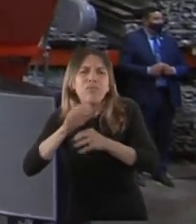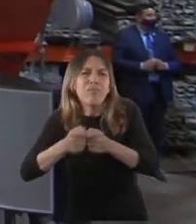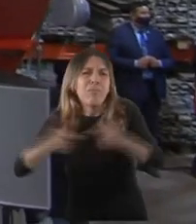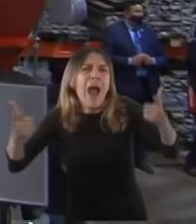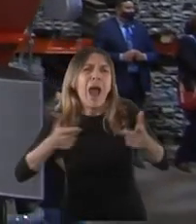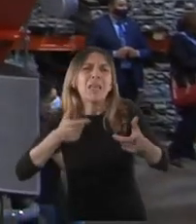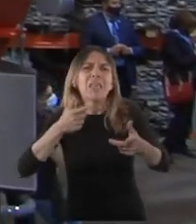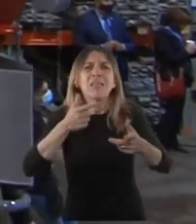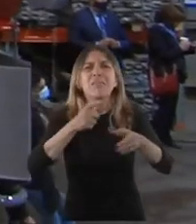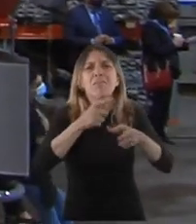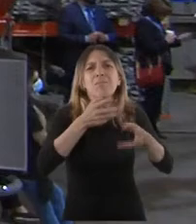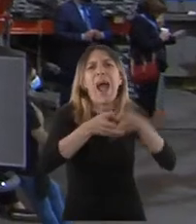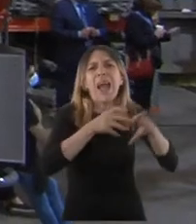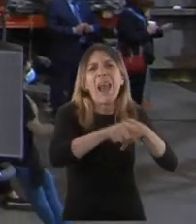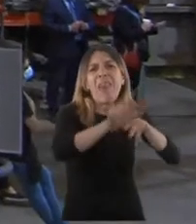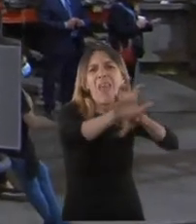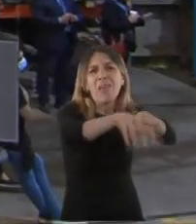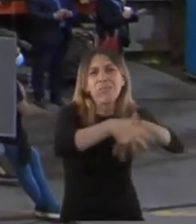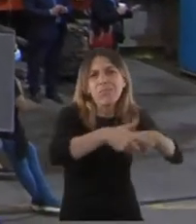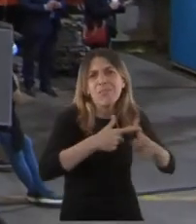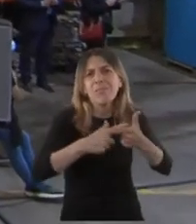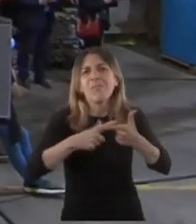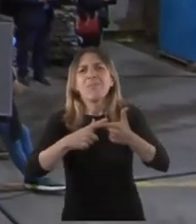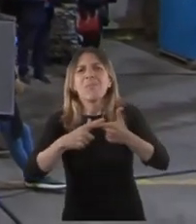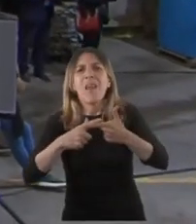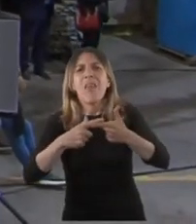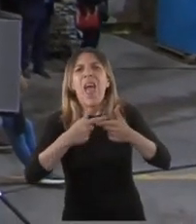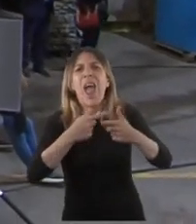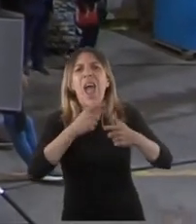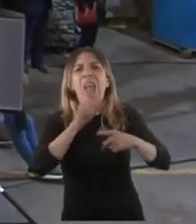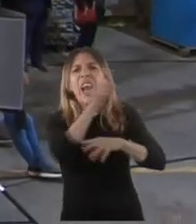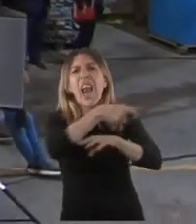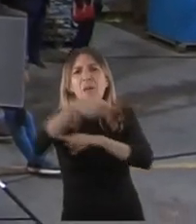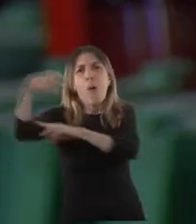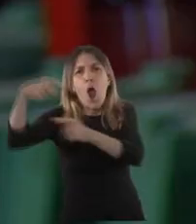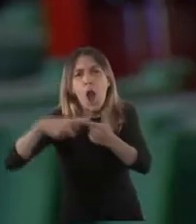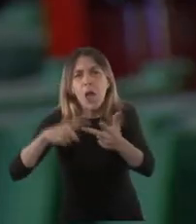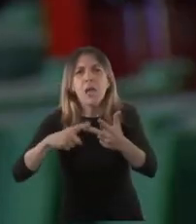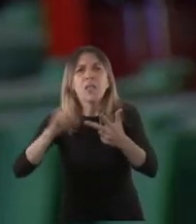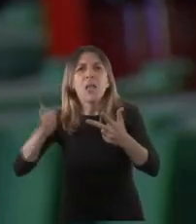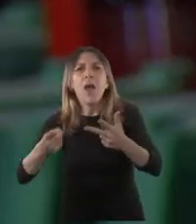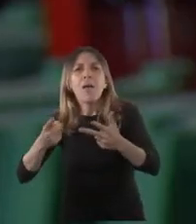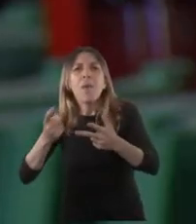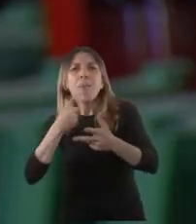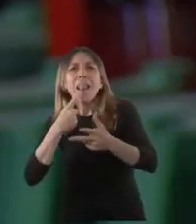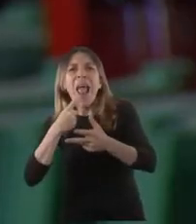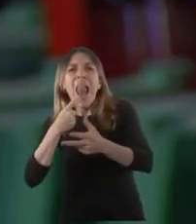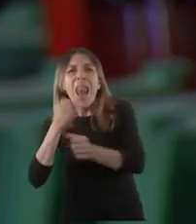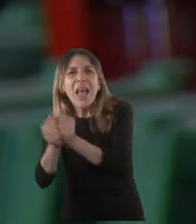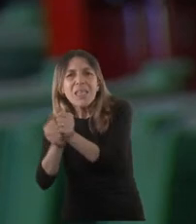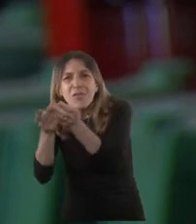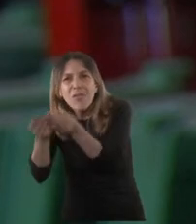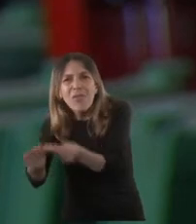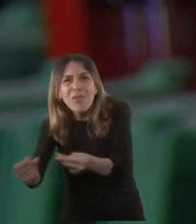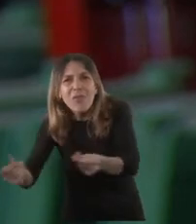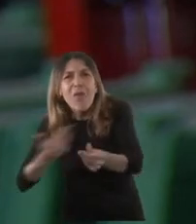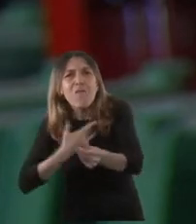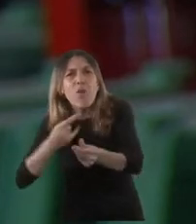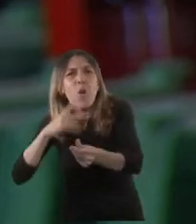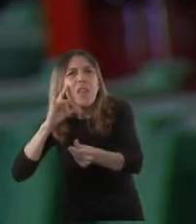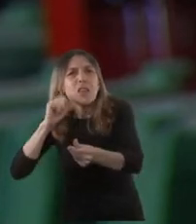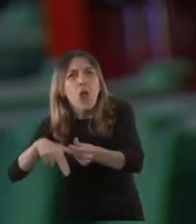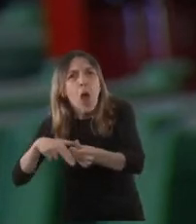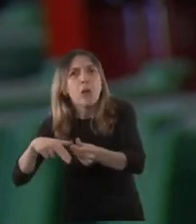de remolques, también de fundición, quizás avanzó un poco más tarde, y de otros